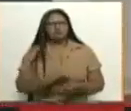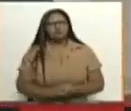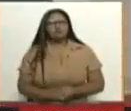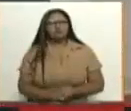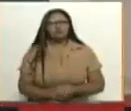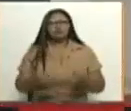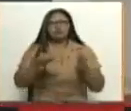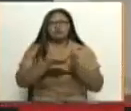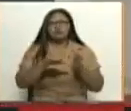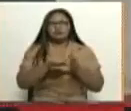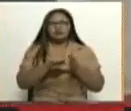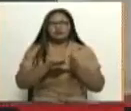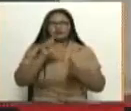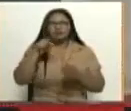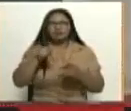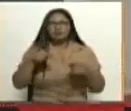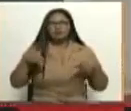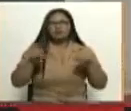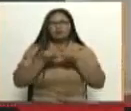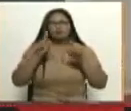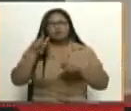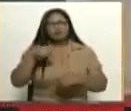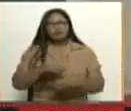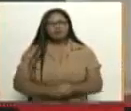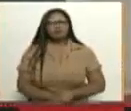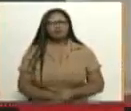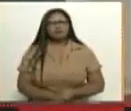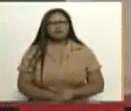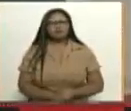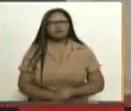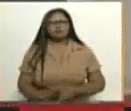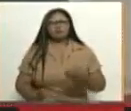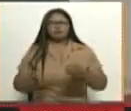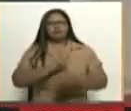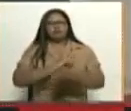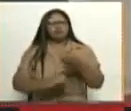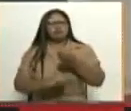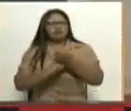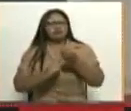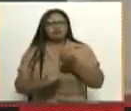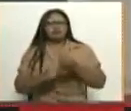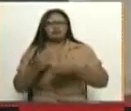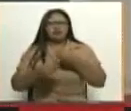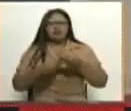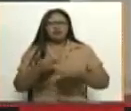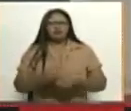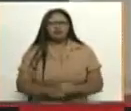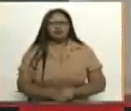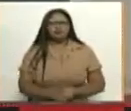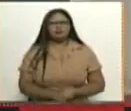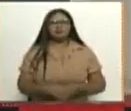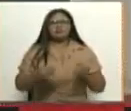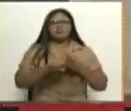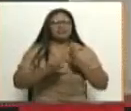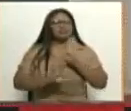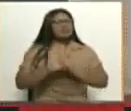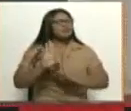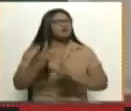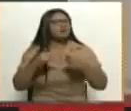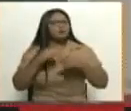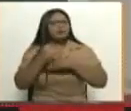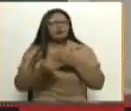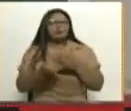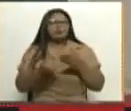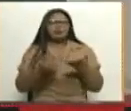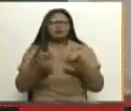Irán, que es el caso que nos ocupa hoy, es una potencia que se ha desarrollado. O sea, cuando nosotros decimos Irán desarrolla un programa